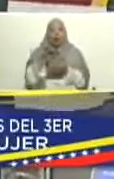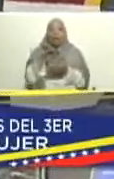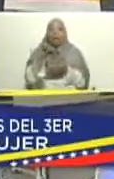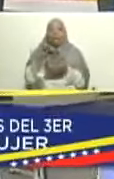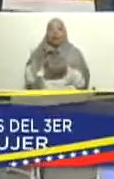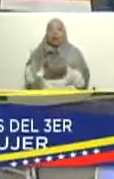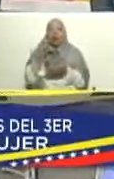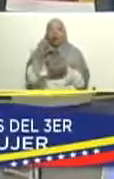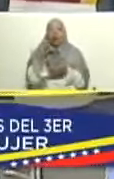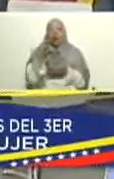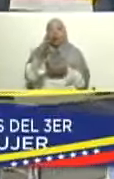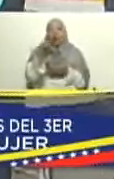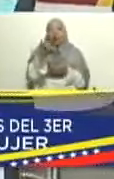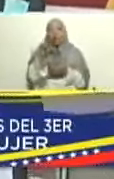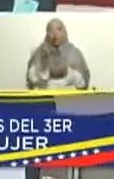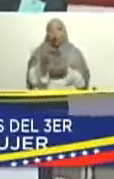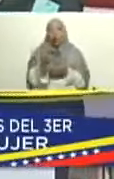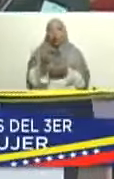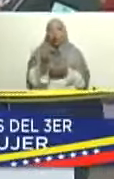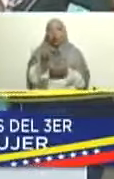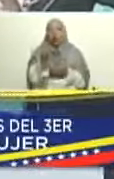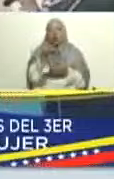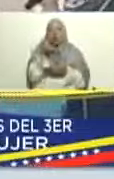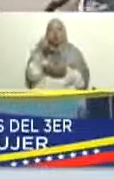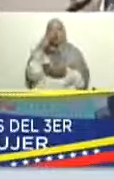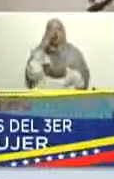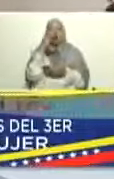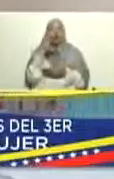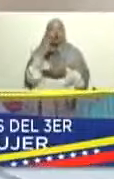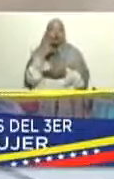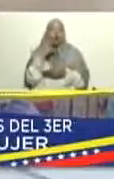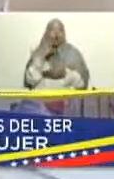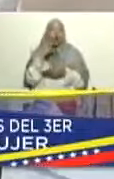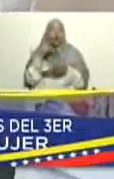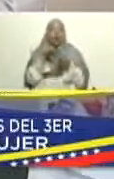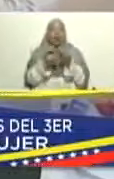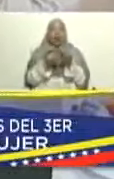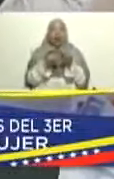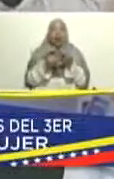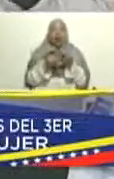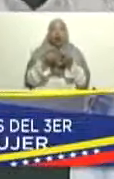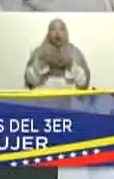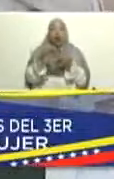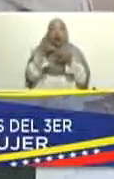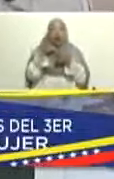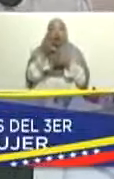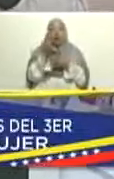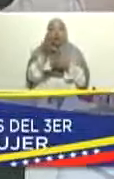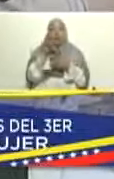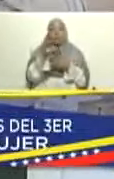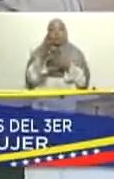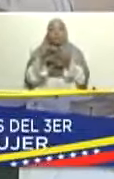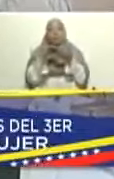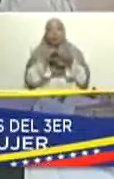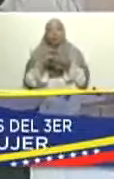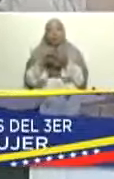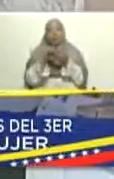Ajá. Chocolate con café de Biscocuy. Mira, chocolate con café de Biscocuy, Escalona. Ah, vamos a dar un pedacito de Escalona,